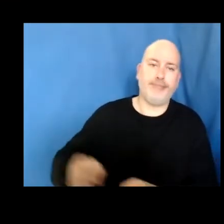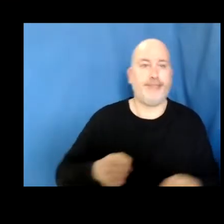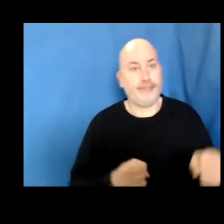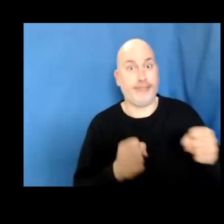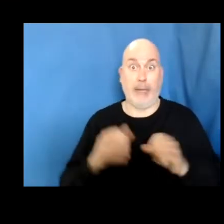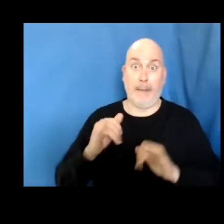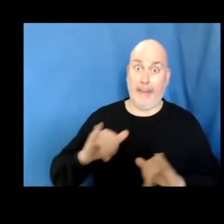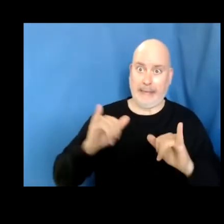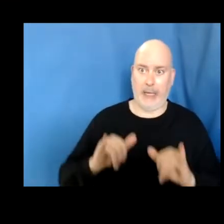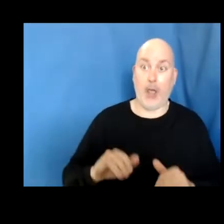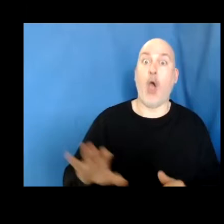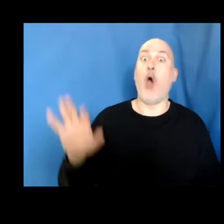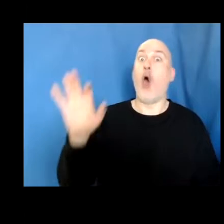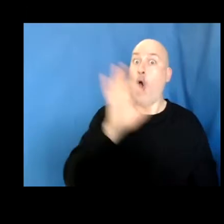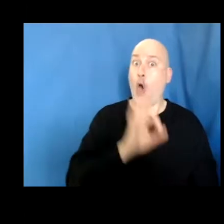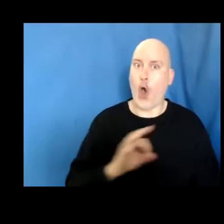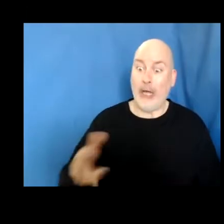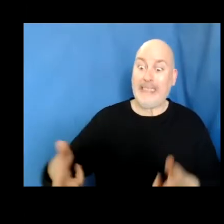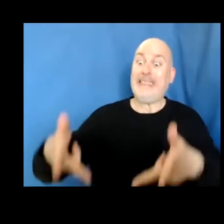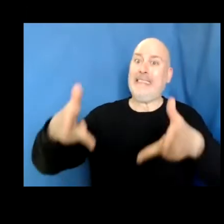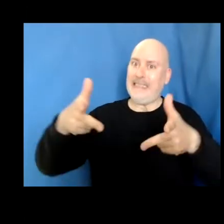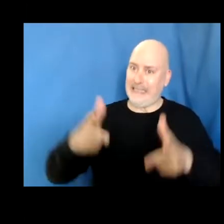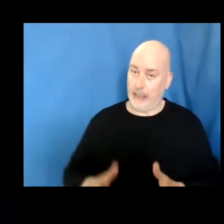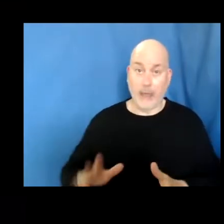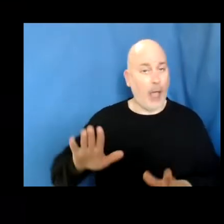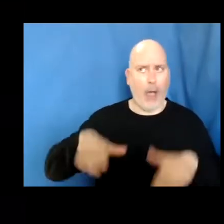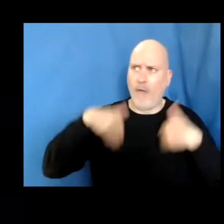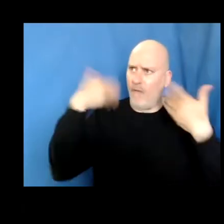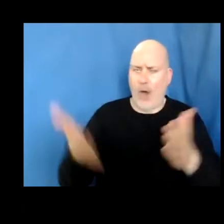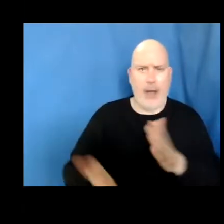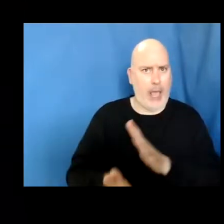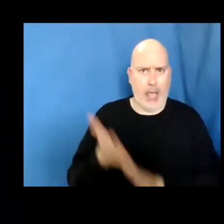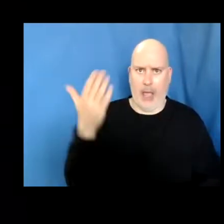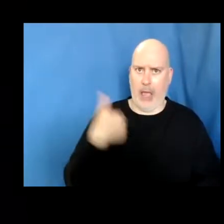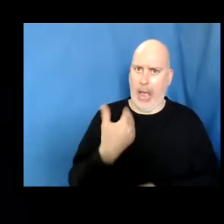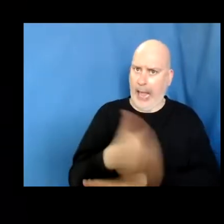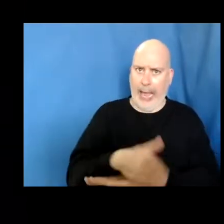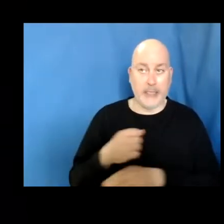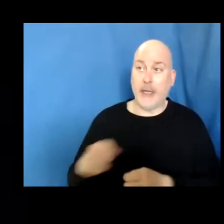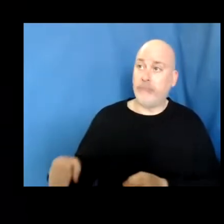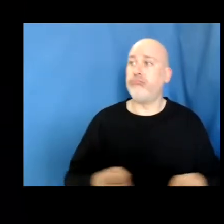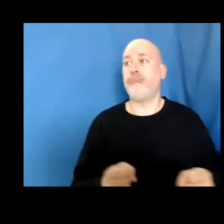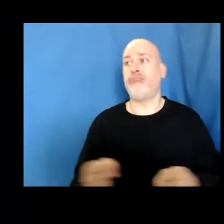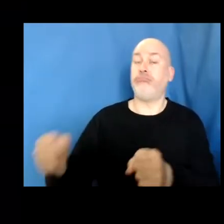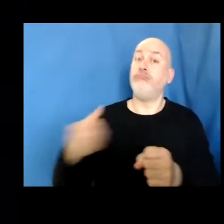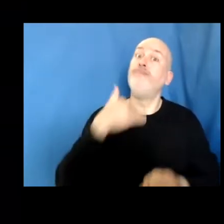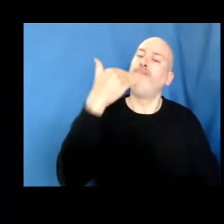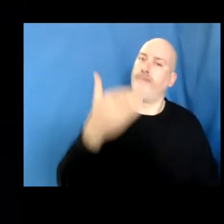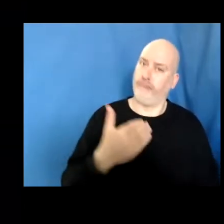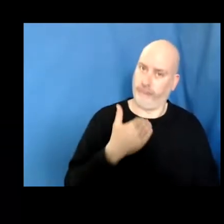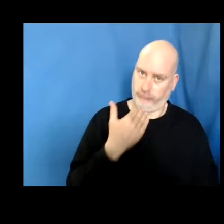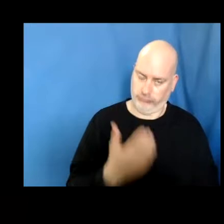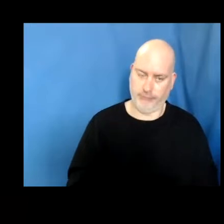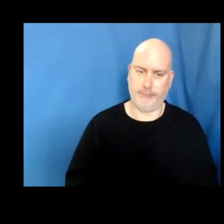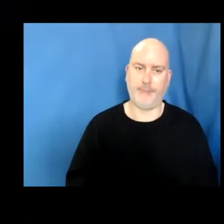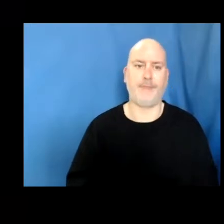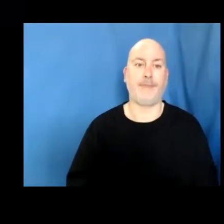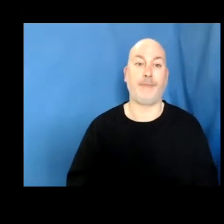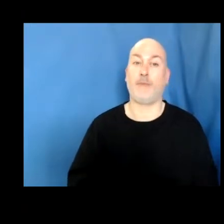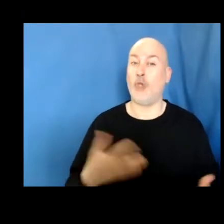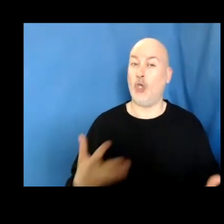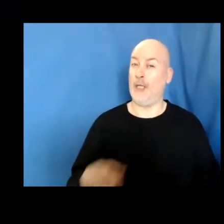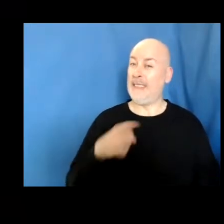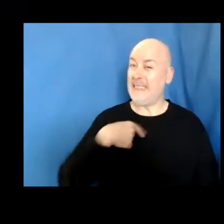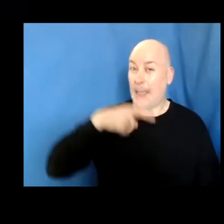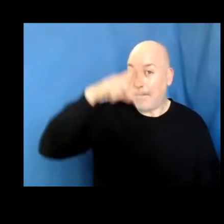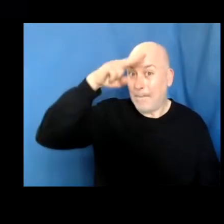necesario ponerlo en la sillita del coche e ir a dar una vuelta por la manzana. ¿Cuándo nos tenemos que preocupar?